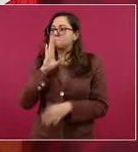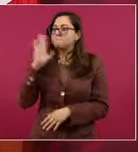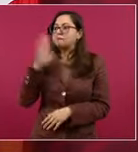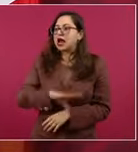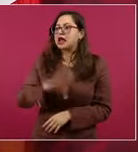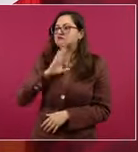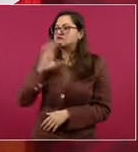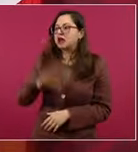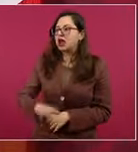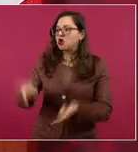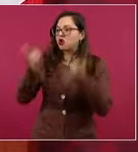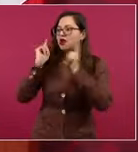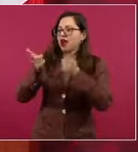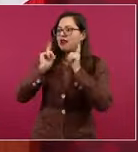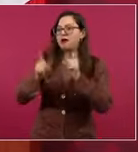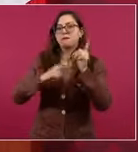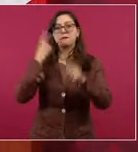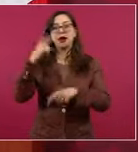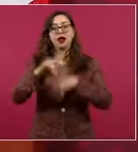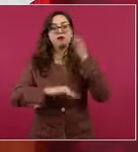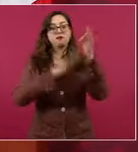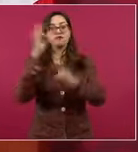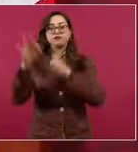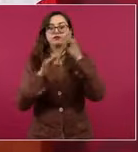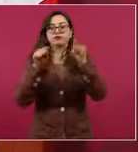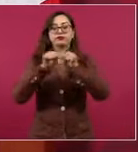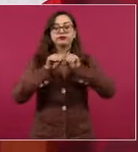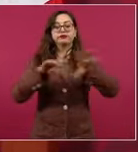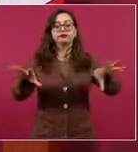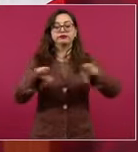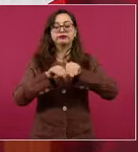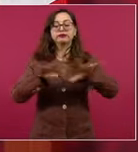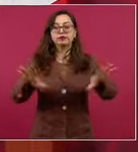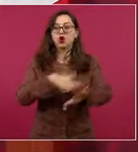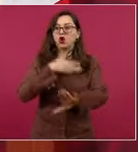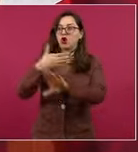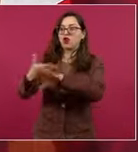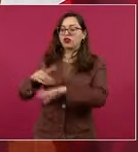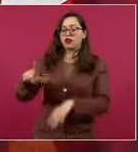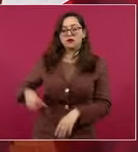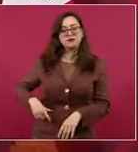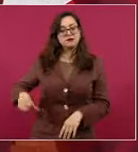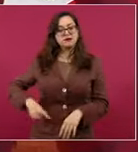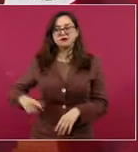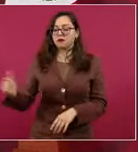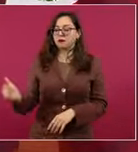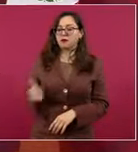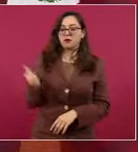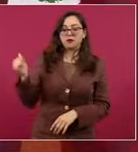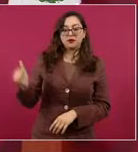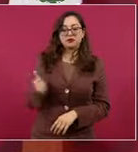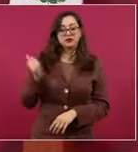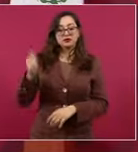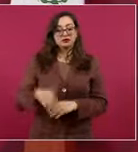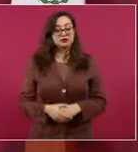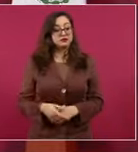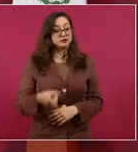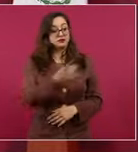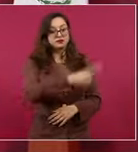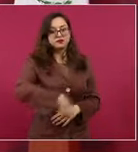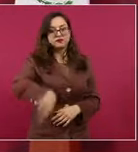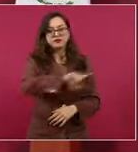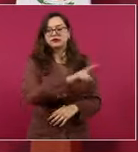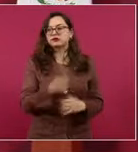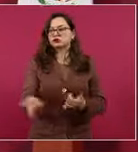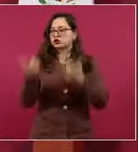una campaña negra de desprestigio al gobierno. Siempre han estado apostando a eso, a que nos